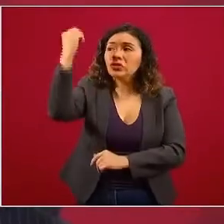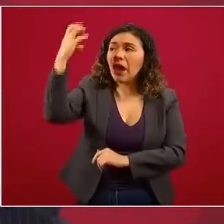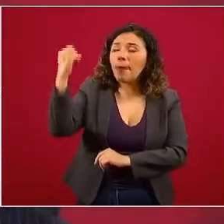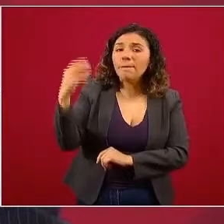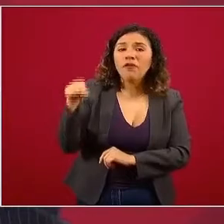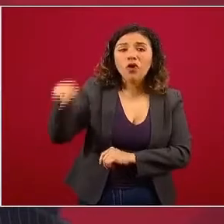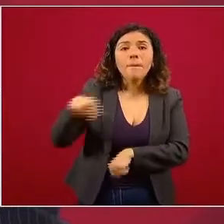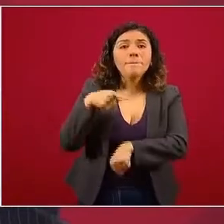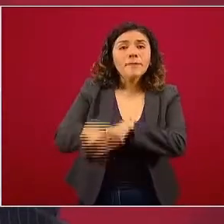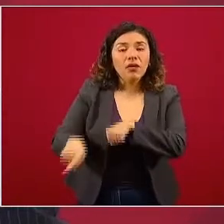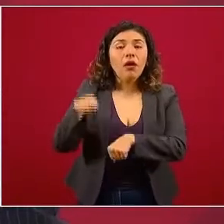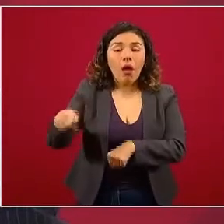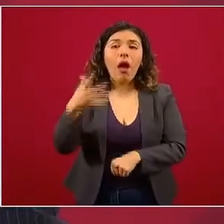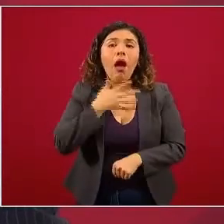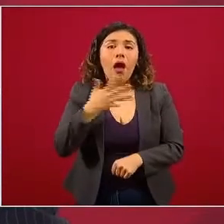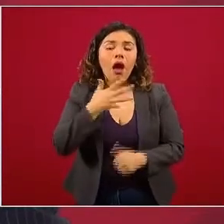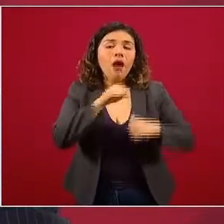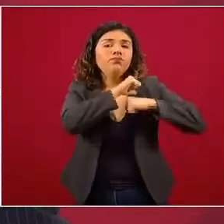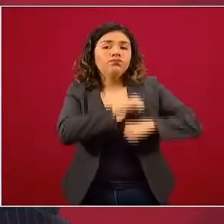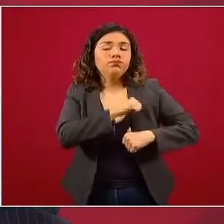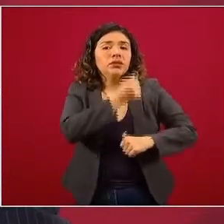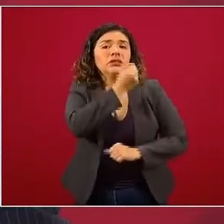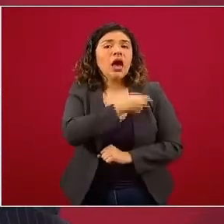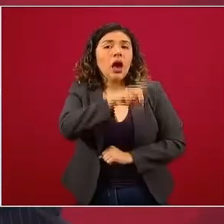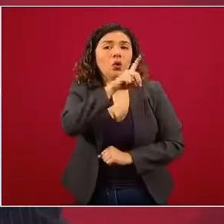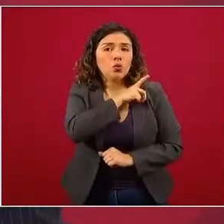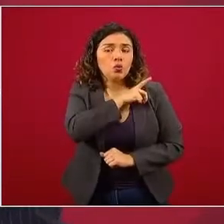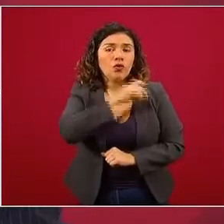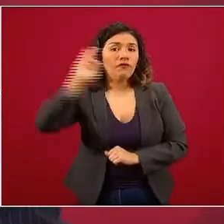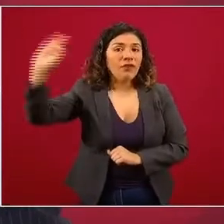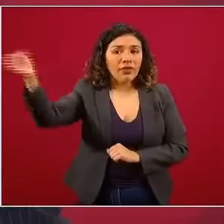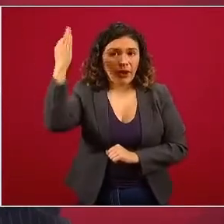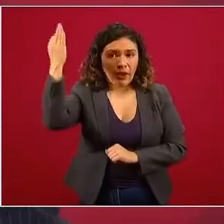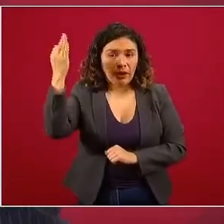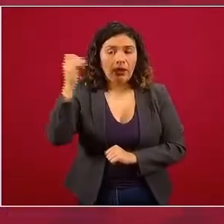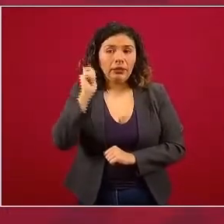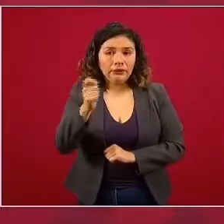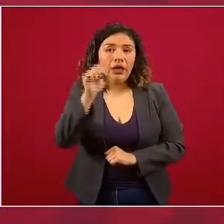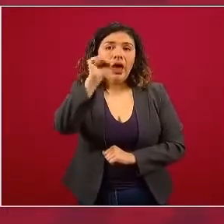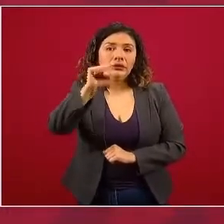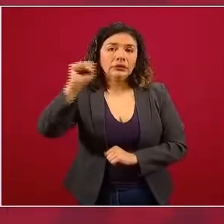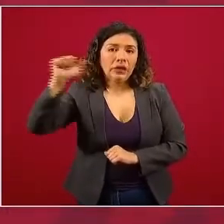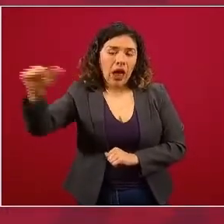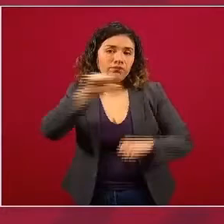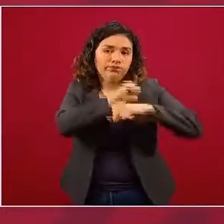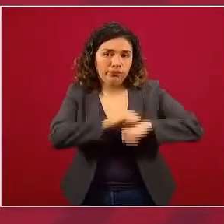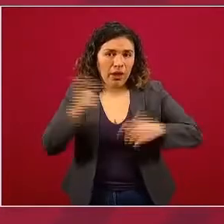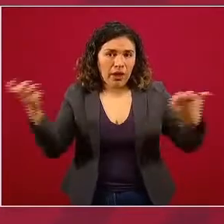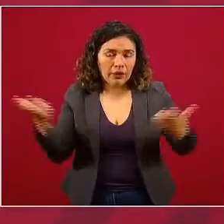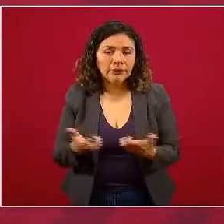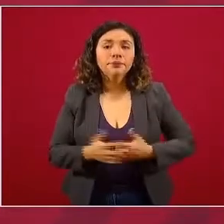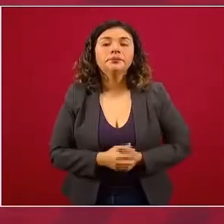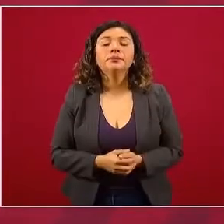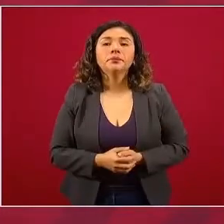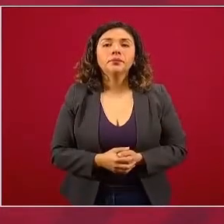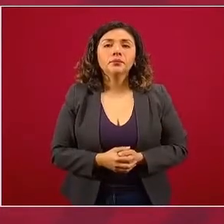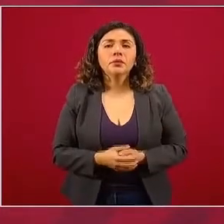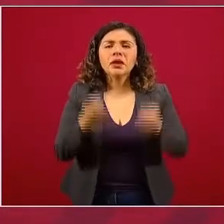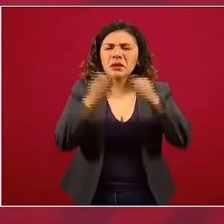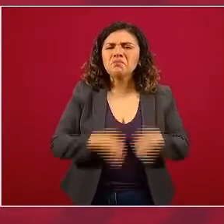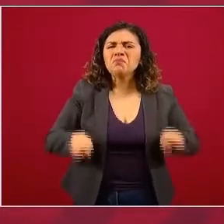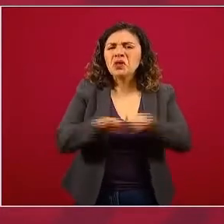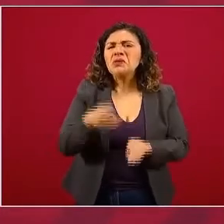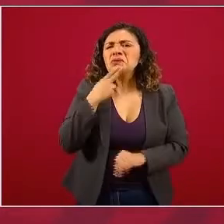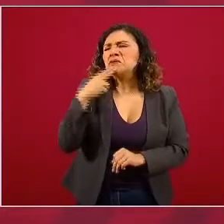riesgo, que es un semáforo que dispone la Autoridad Sanitaria Federal, es decir, la Secretaría de Salud. La importancia de tener